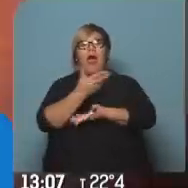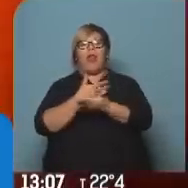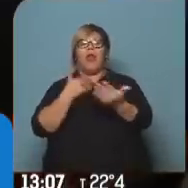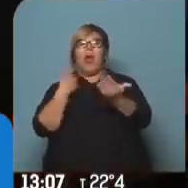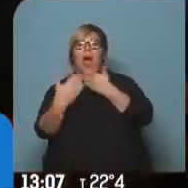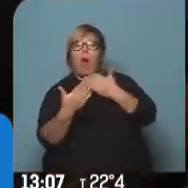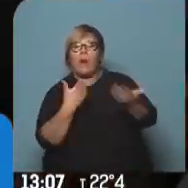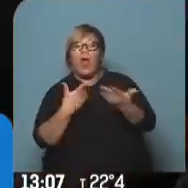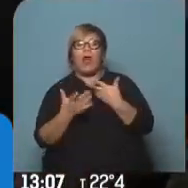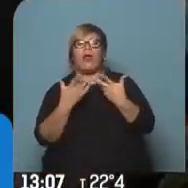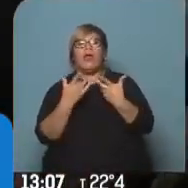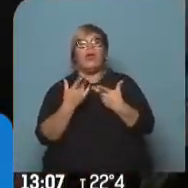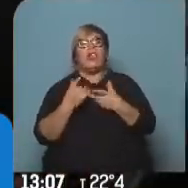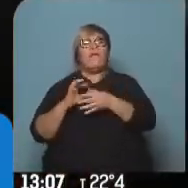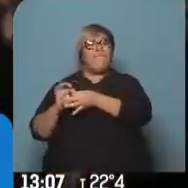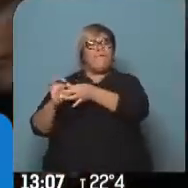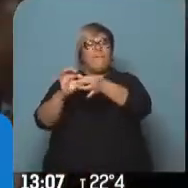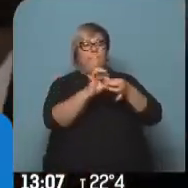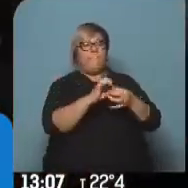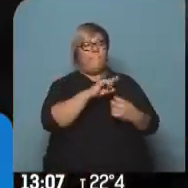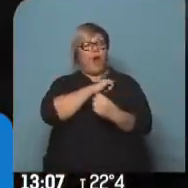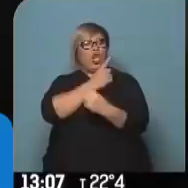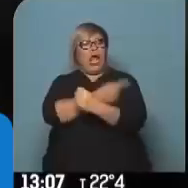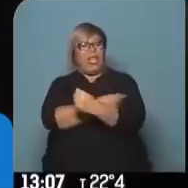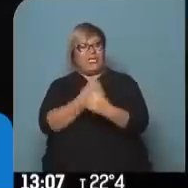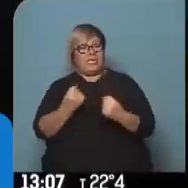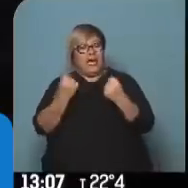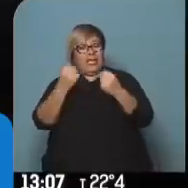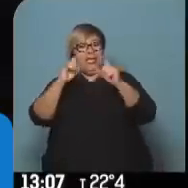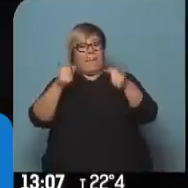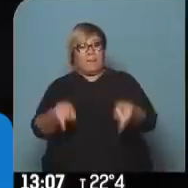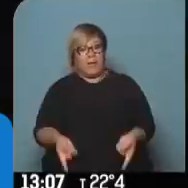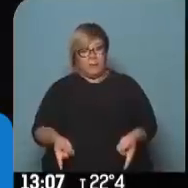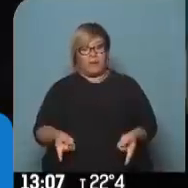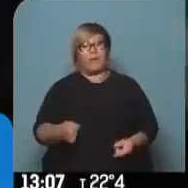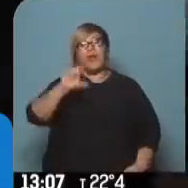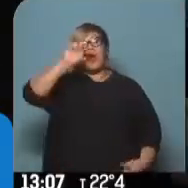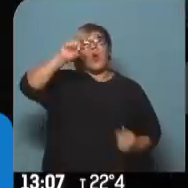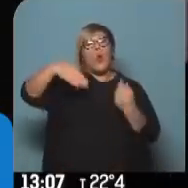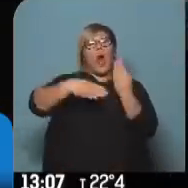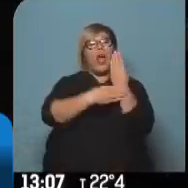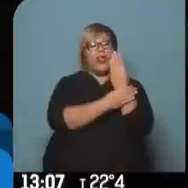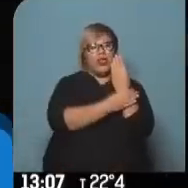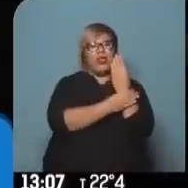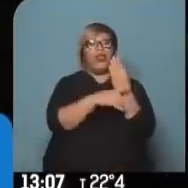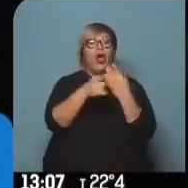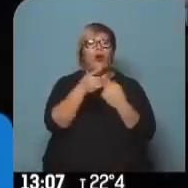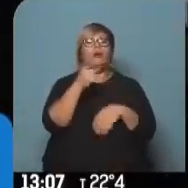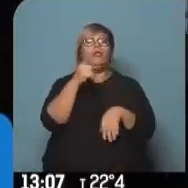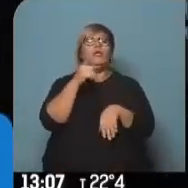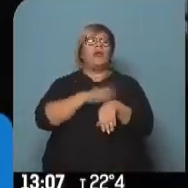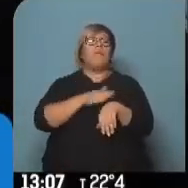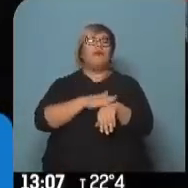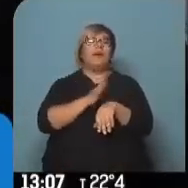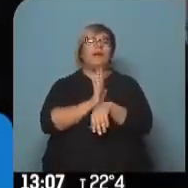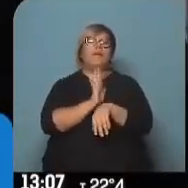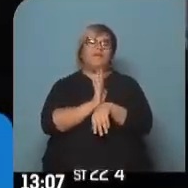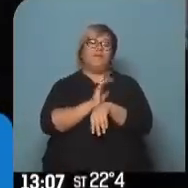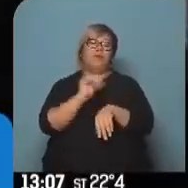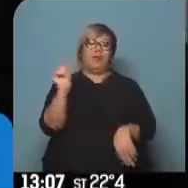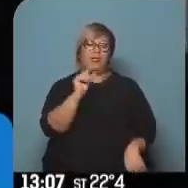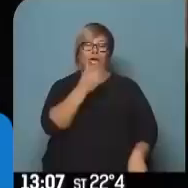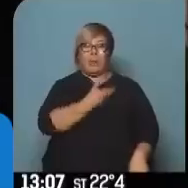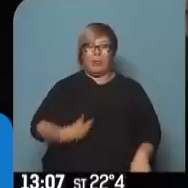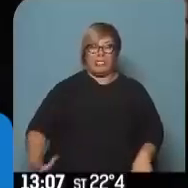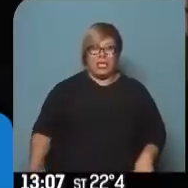integración. El reconocimiento del líder opositor venezolano Juan Guaidó como presidente encargado del país caribeño por parte de los países